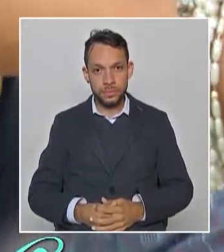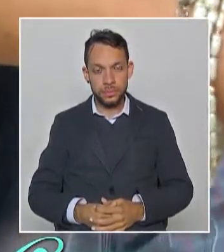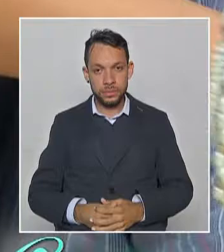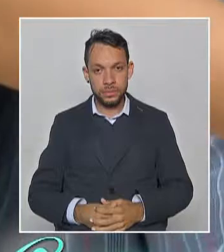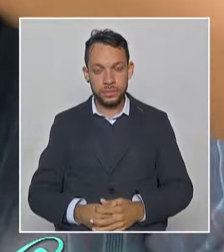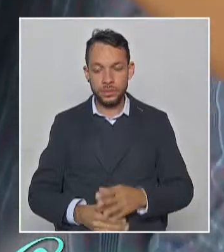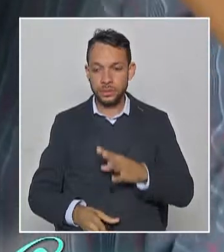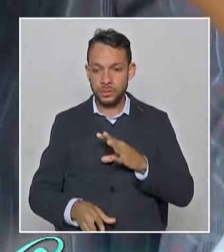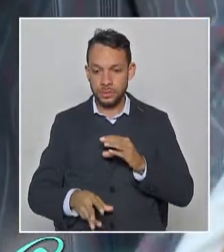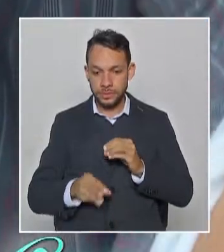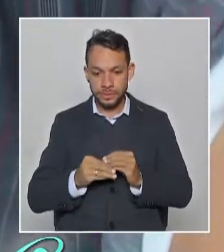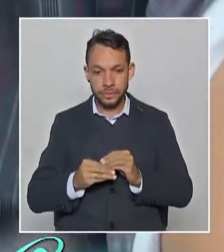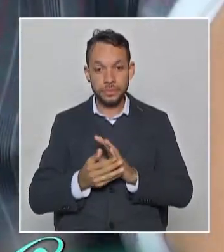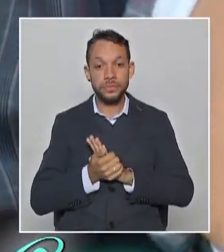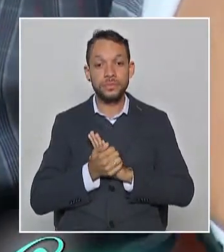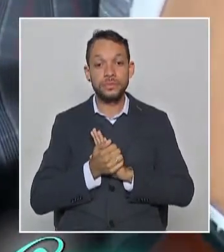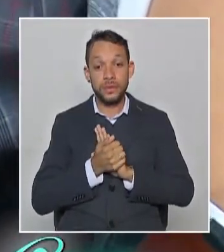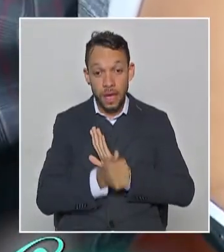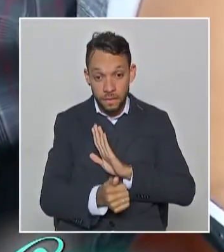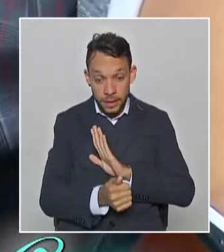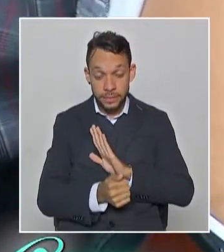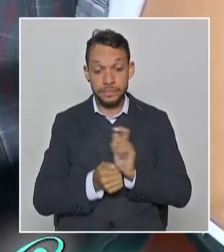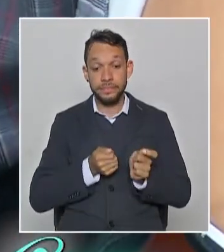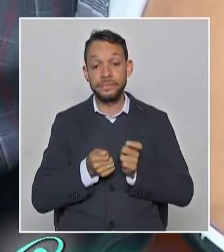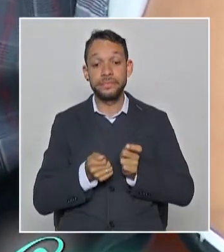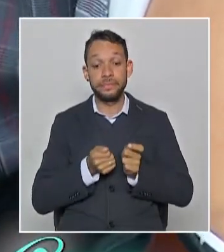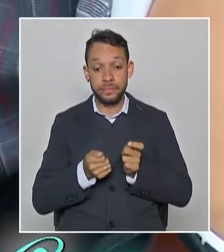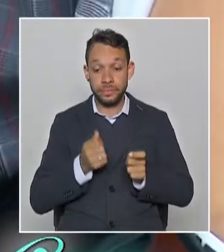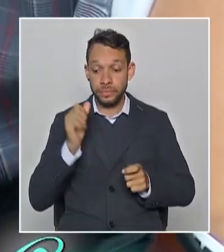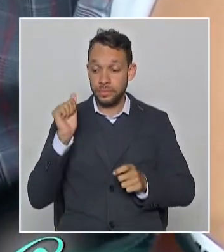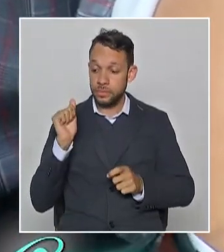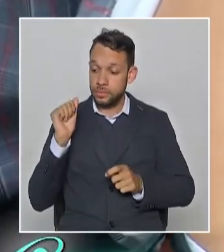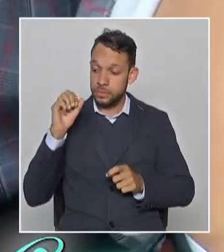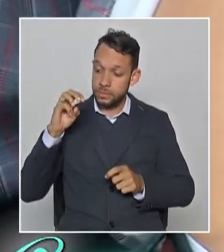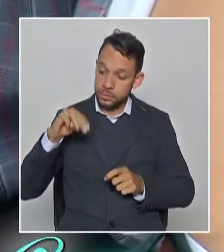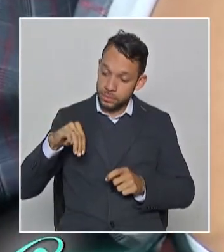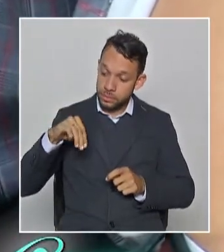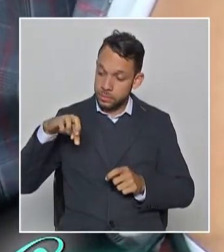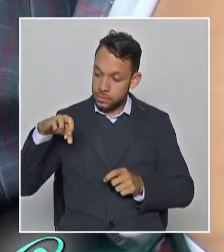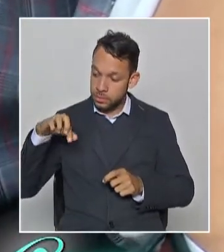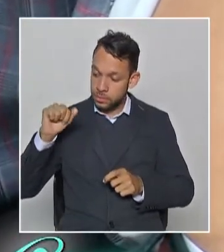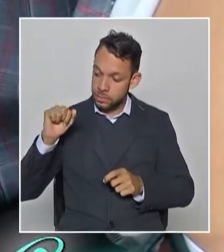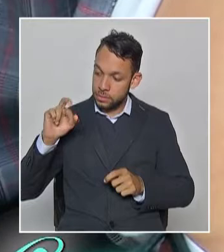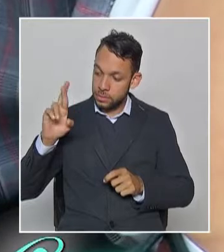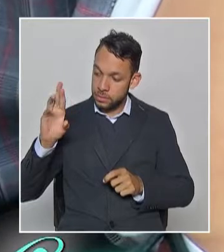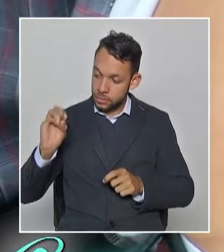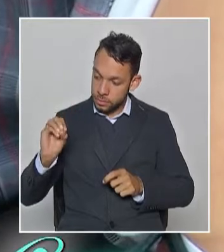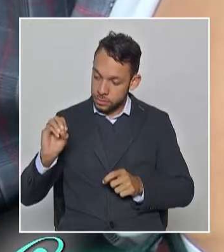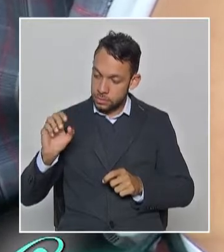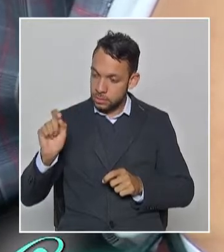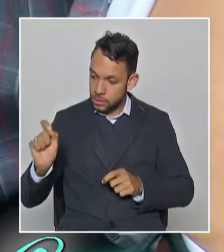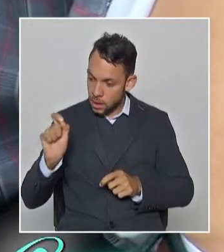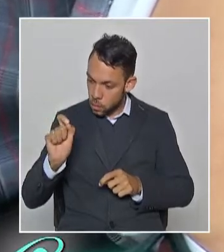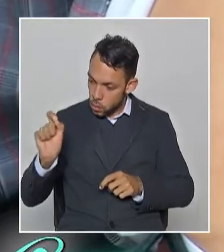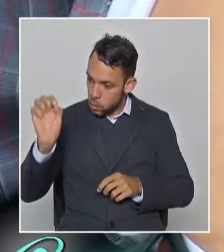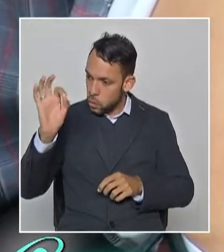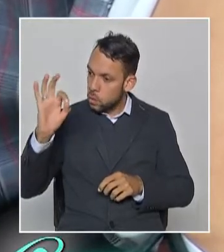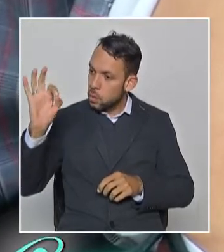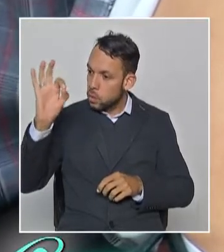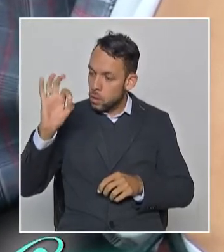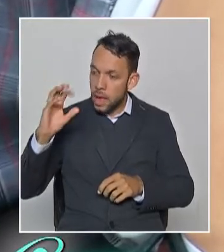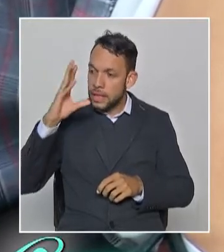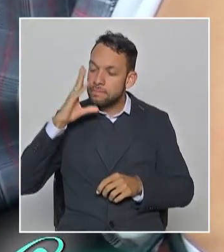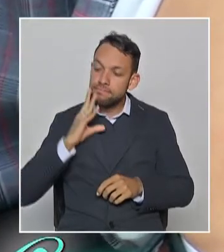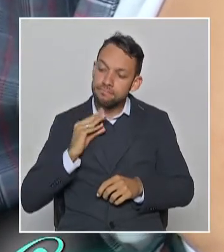Esto pues es una habilidad la que tiene Amparo para tomar estos animales casi en el aire. Pero le digo, detrás de esto hay práctica,